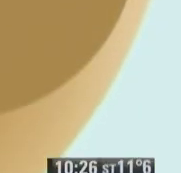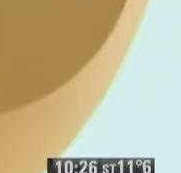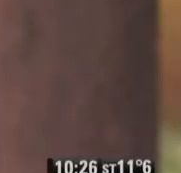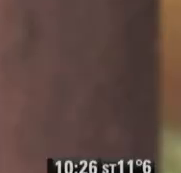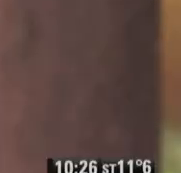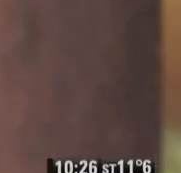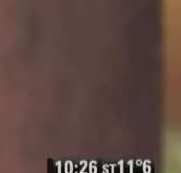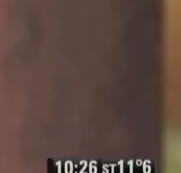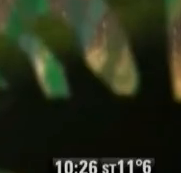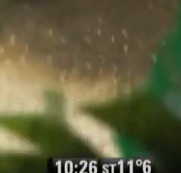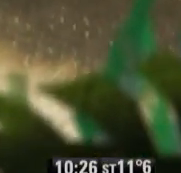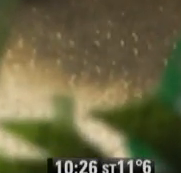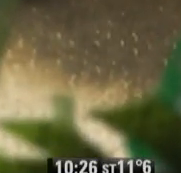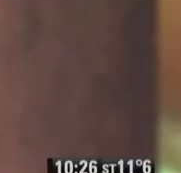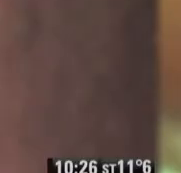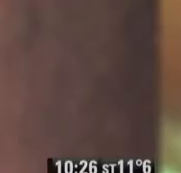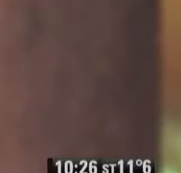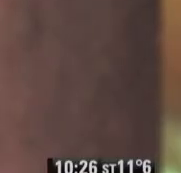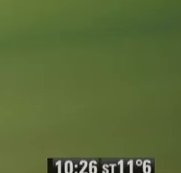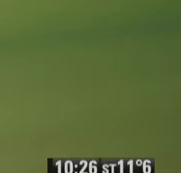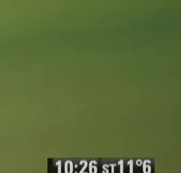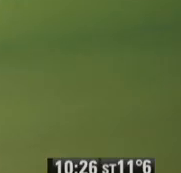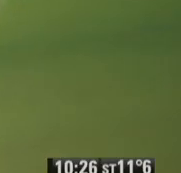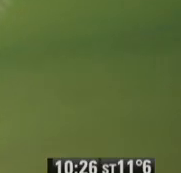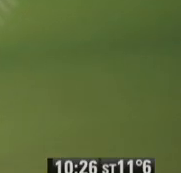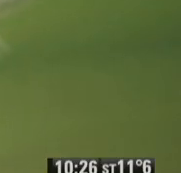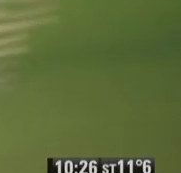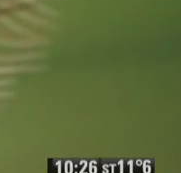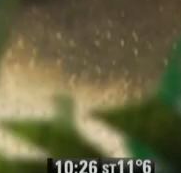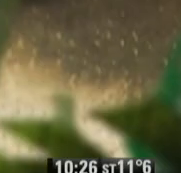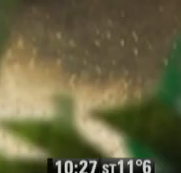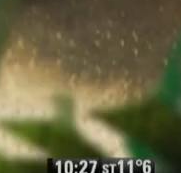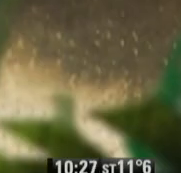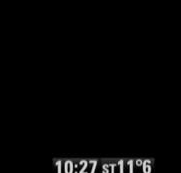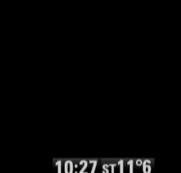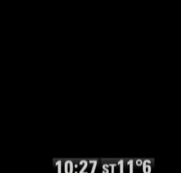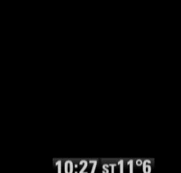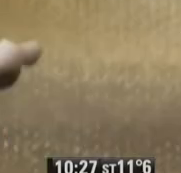tamanduá? Aravera no tenía tiempo de averiguarlo.